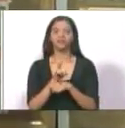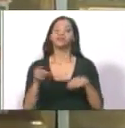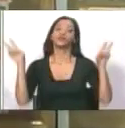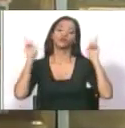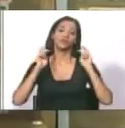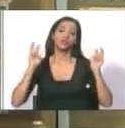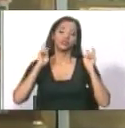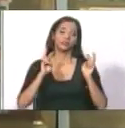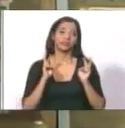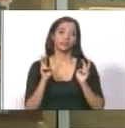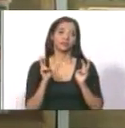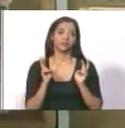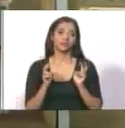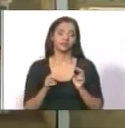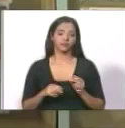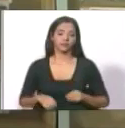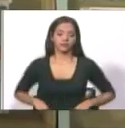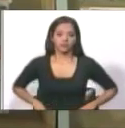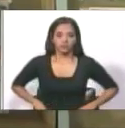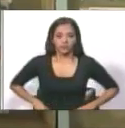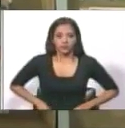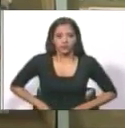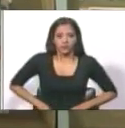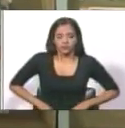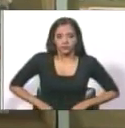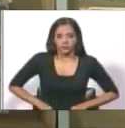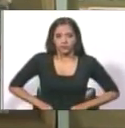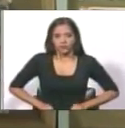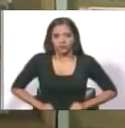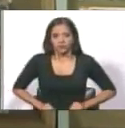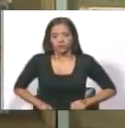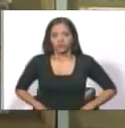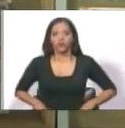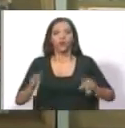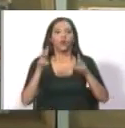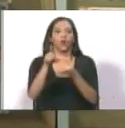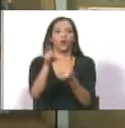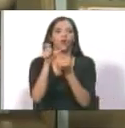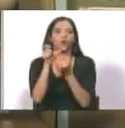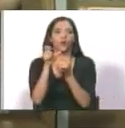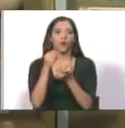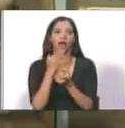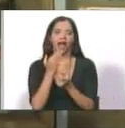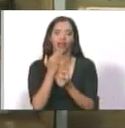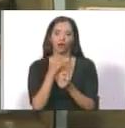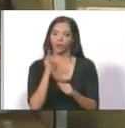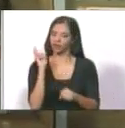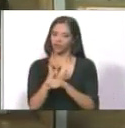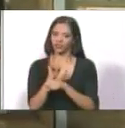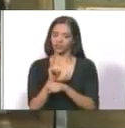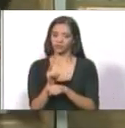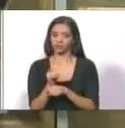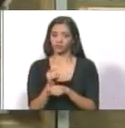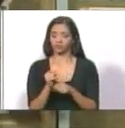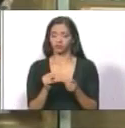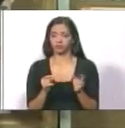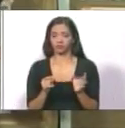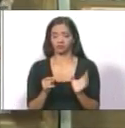Presumimos que cobró algo para no presentarse. No se presentó